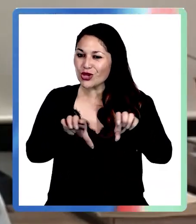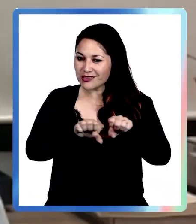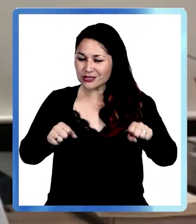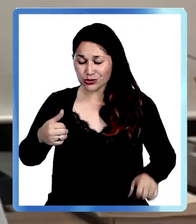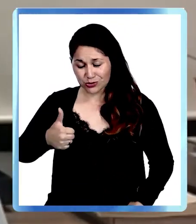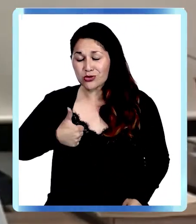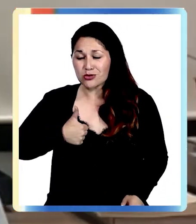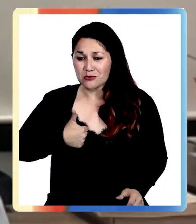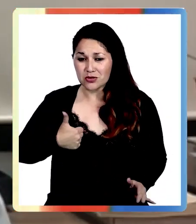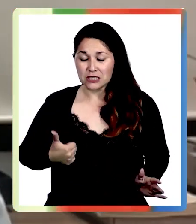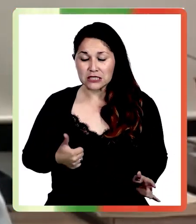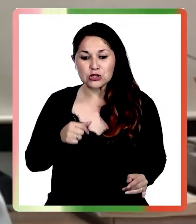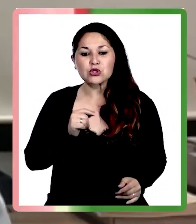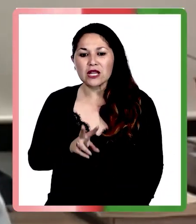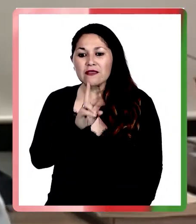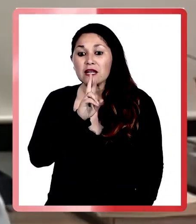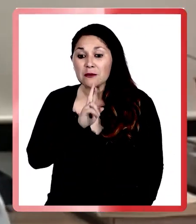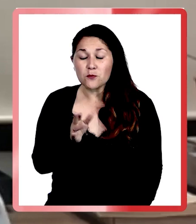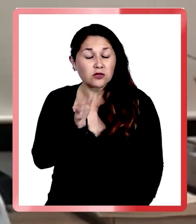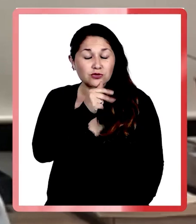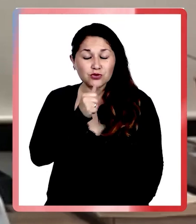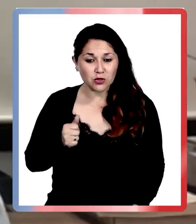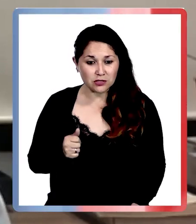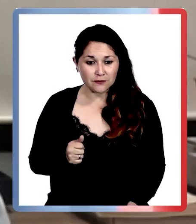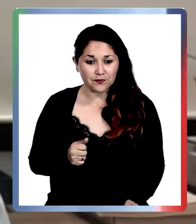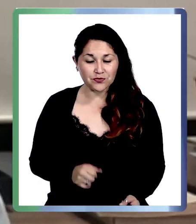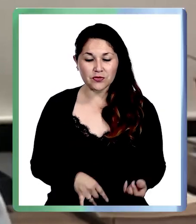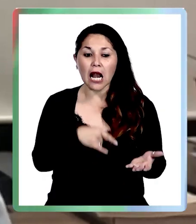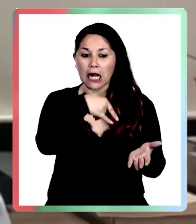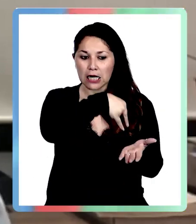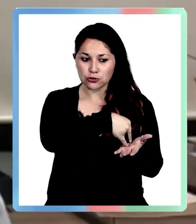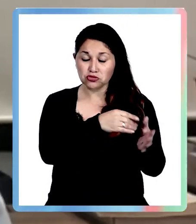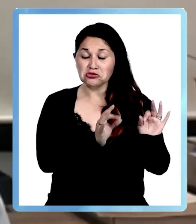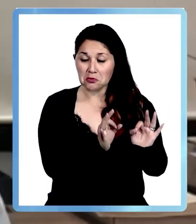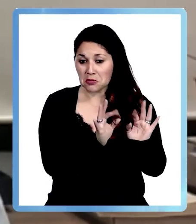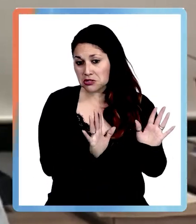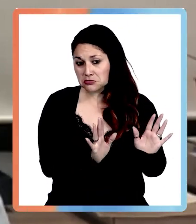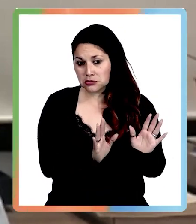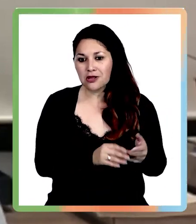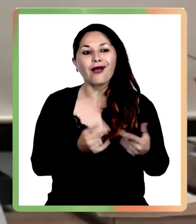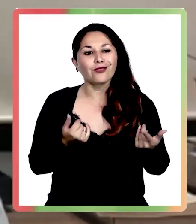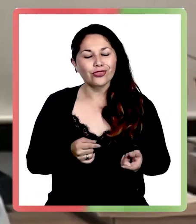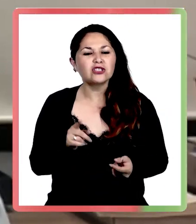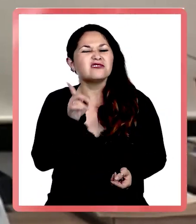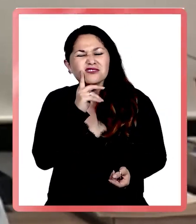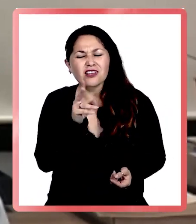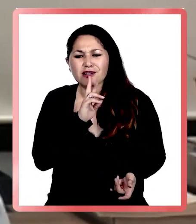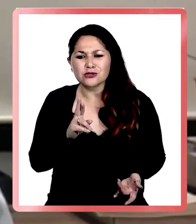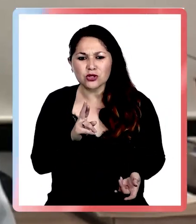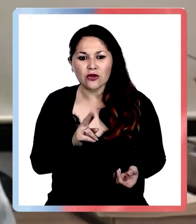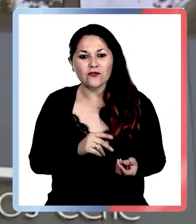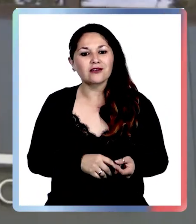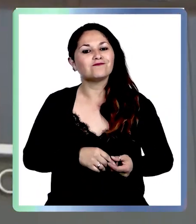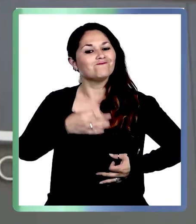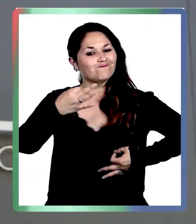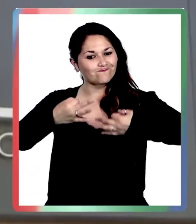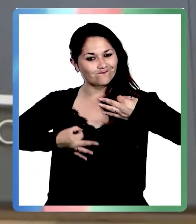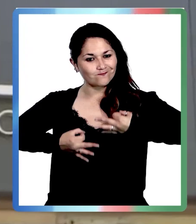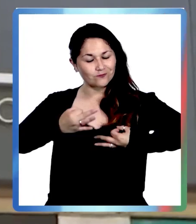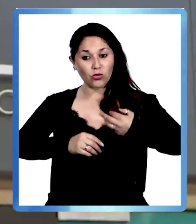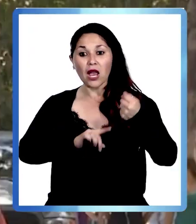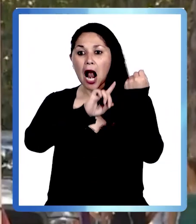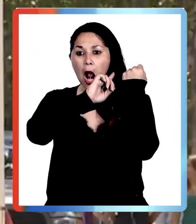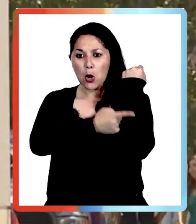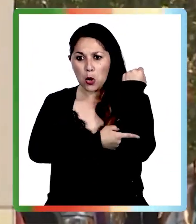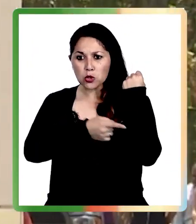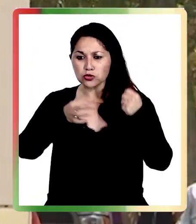parlamentarios. Cuando esto no se soluciona en vía legislativa, se soluciona en vía judicial. Entonces, la Corte Suprema, como muy bien dicho,